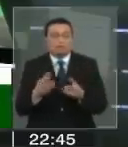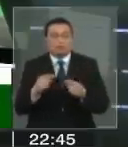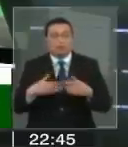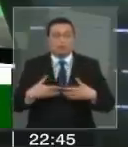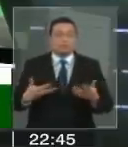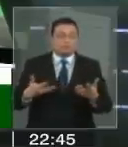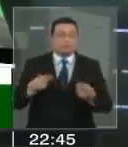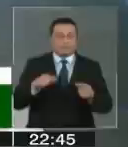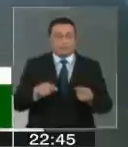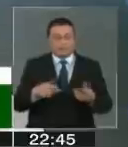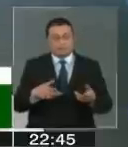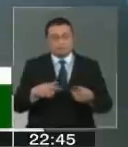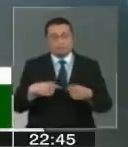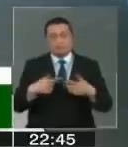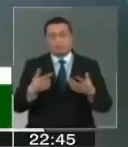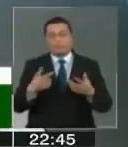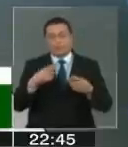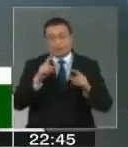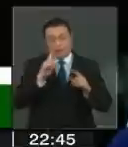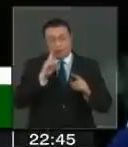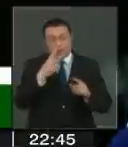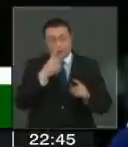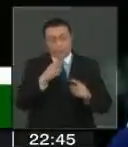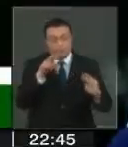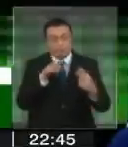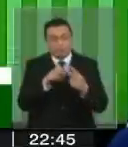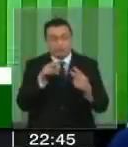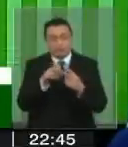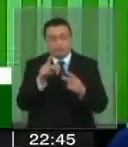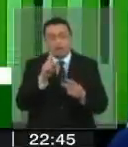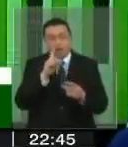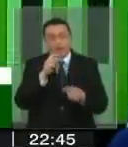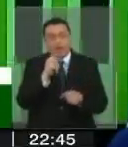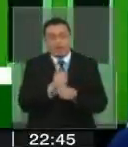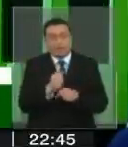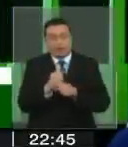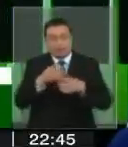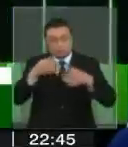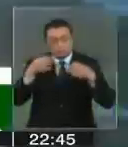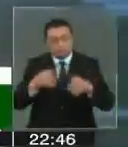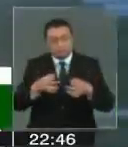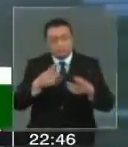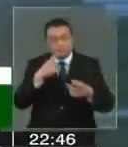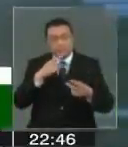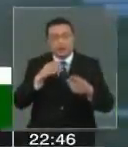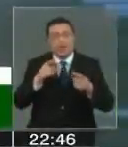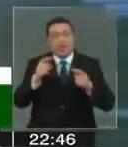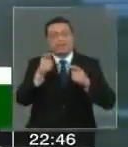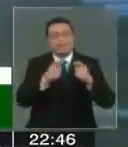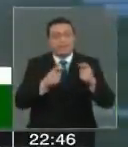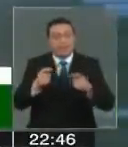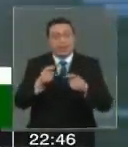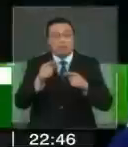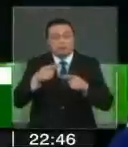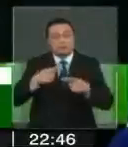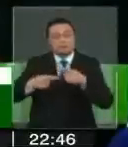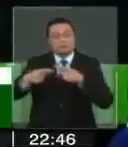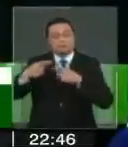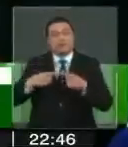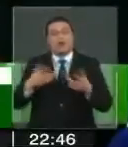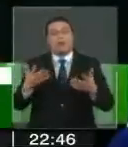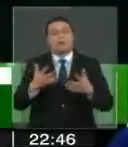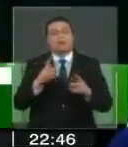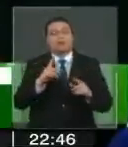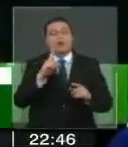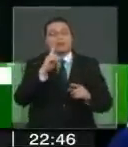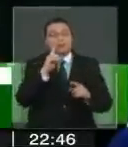autoestimulante, entonces... ¿Y a ti te ha tocado ver con alguien que hayas trabajado en concreto esas terapias que después va retrocediendo porque no